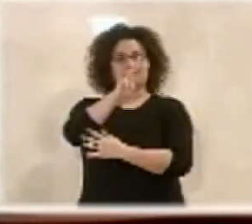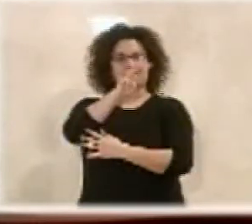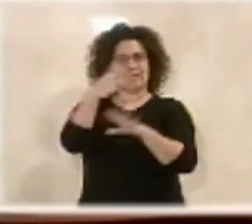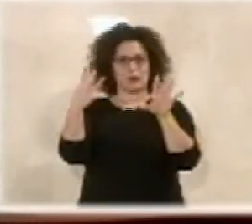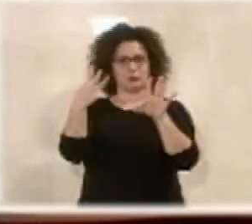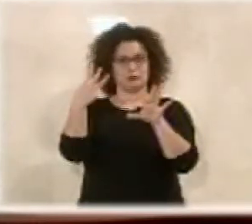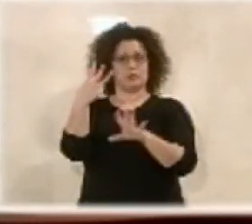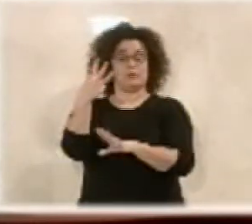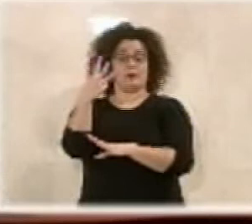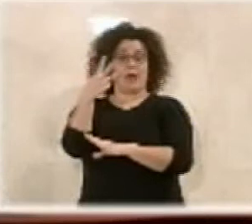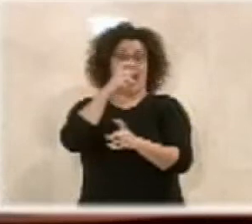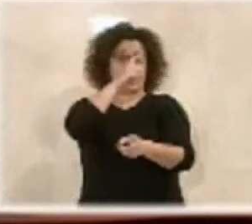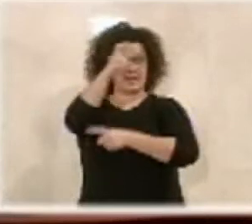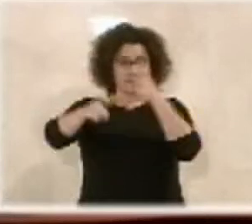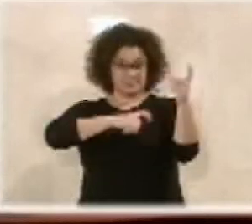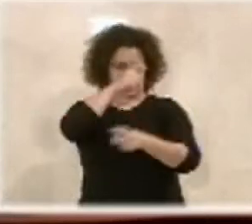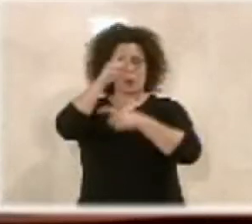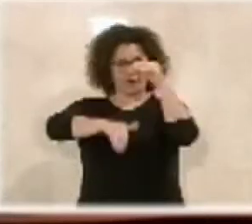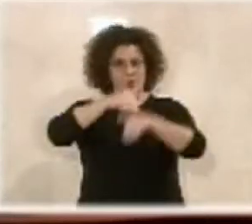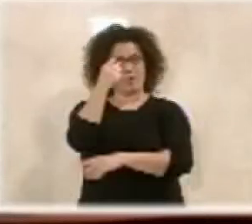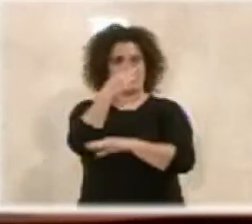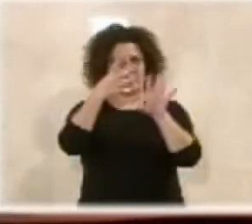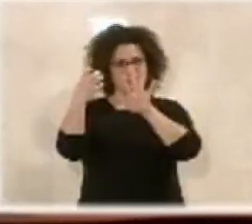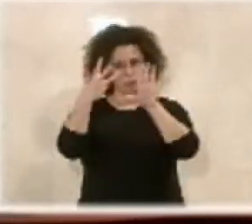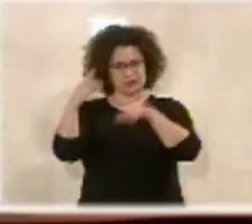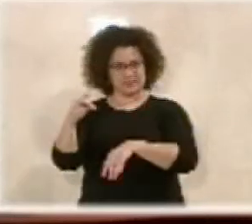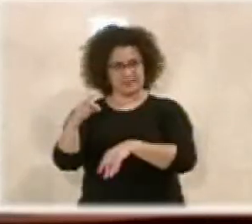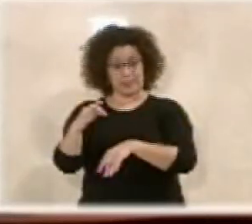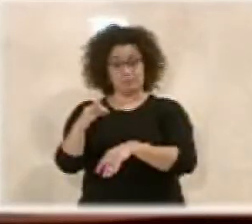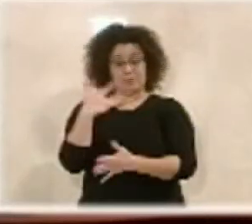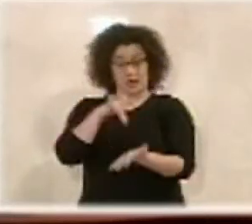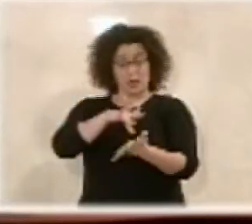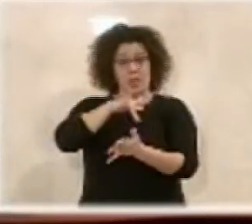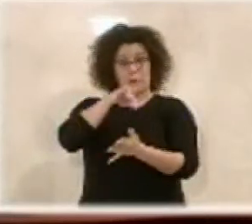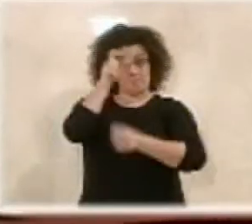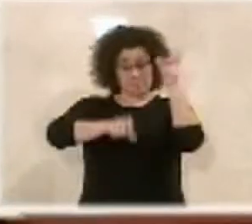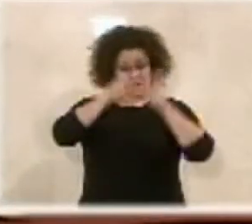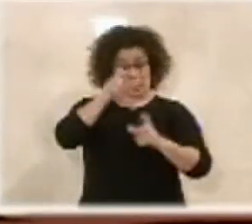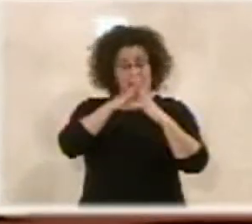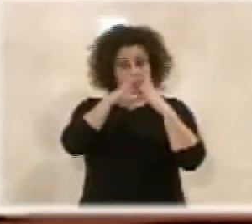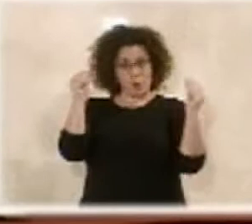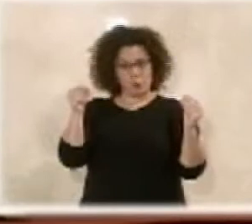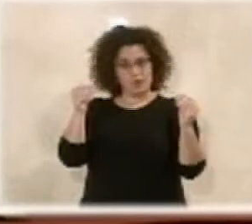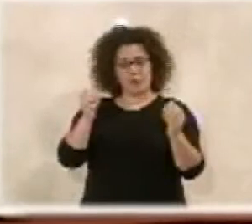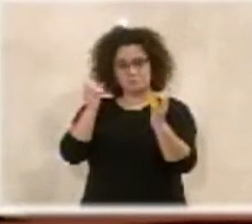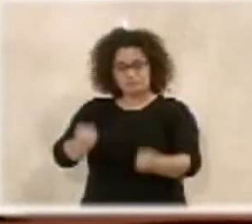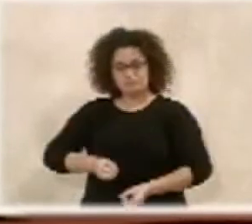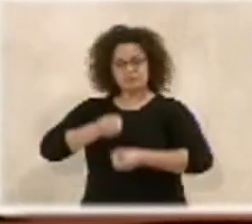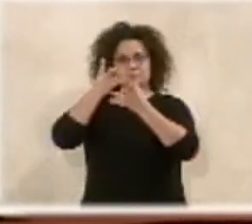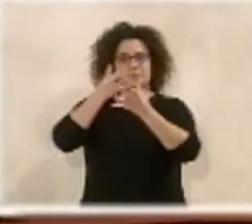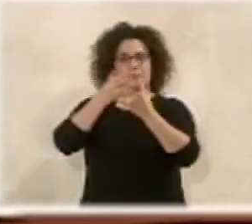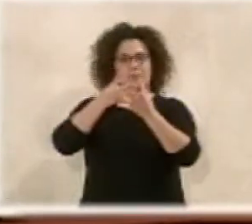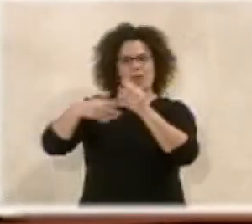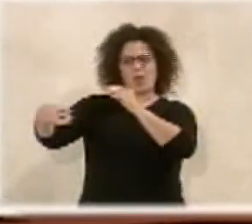del 28 de febrero de 1980, momento en el que el pueblo andaluz manifestó de manera